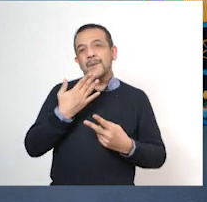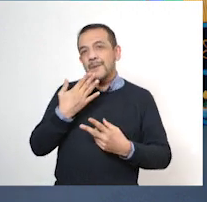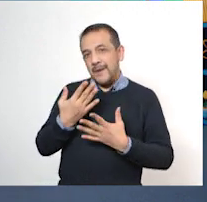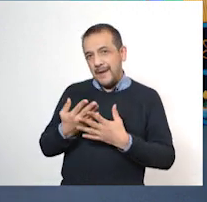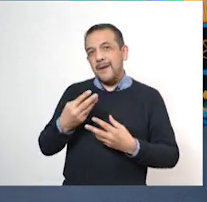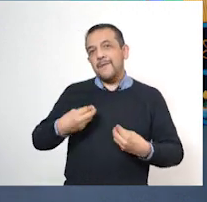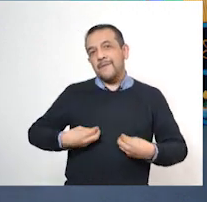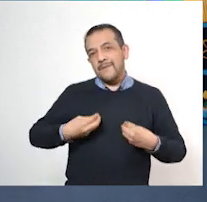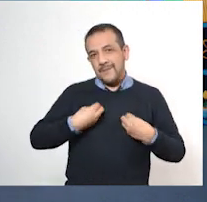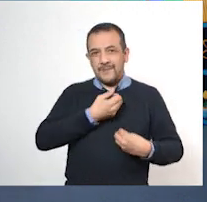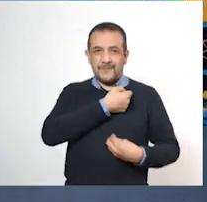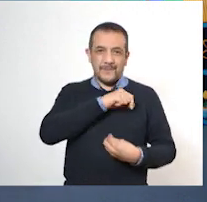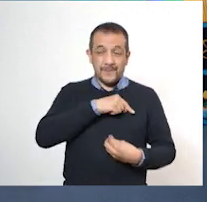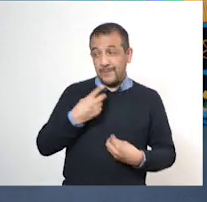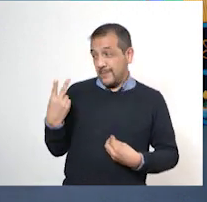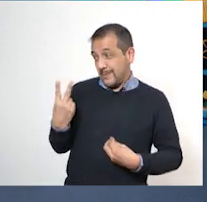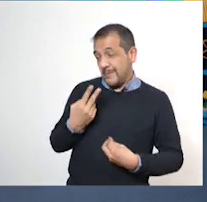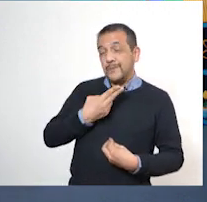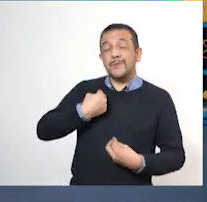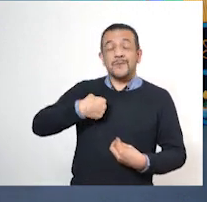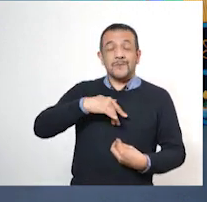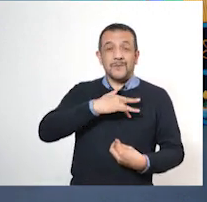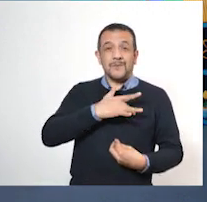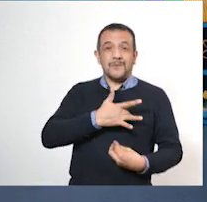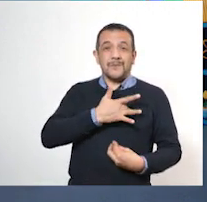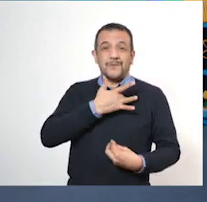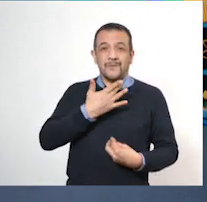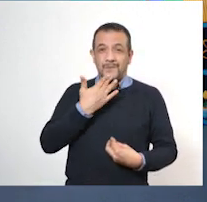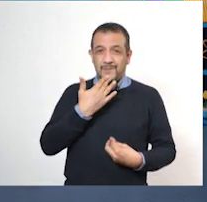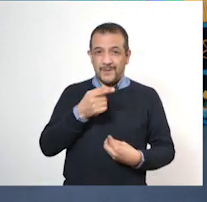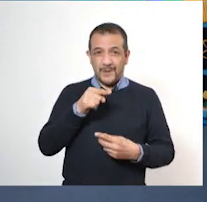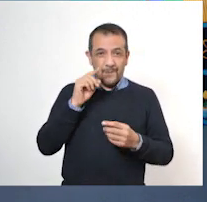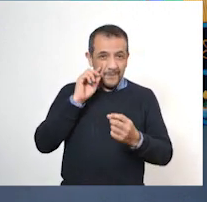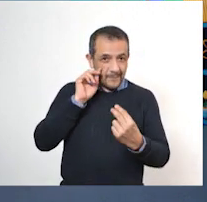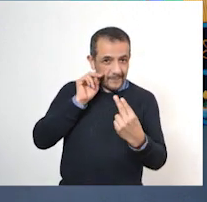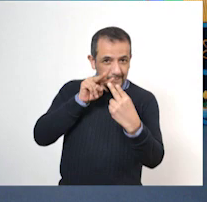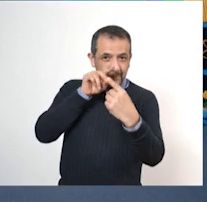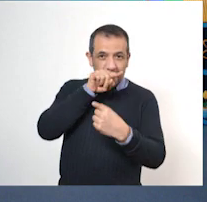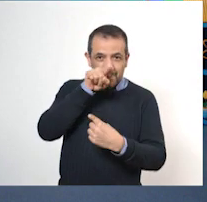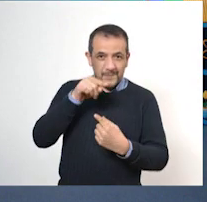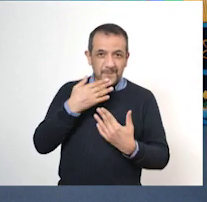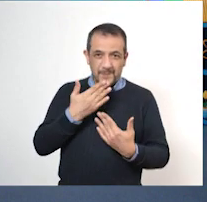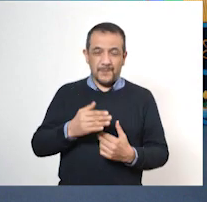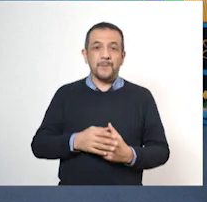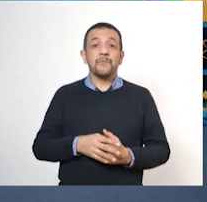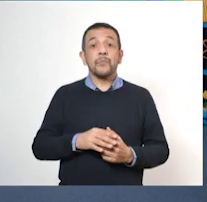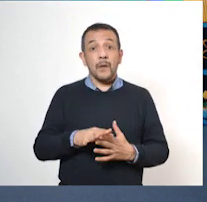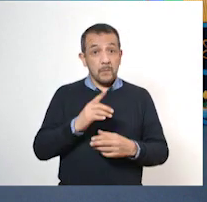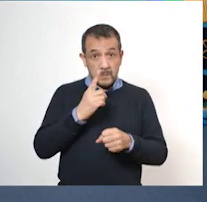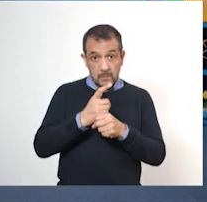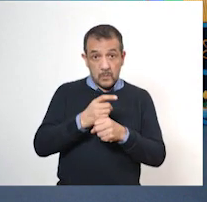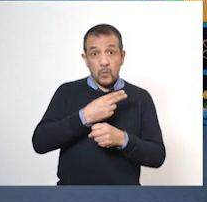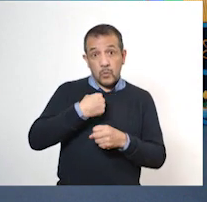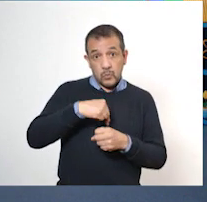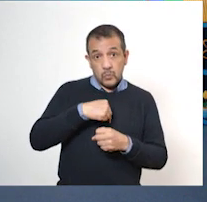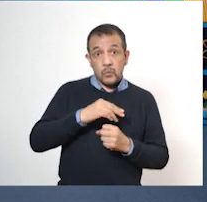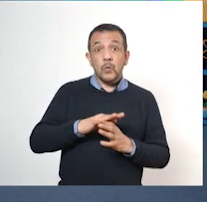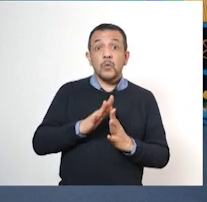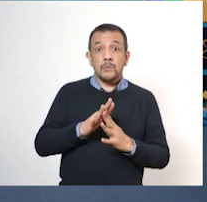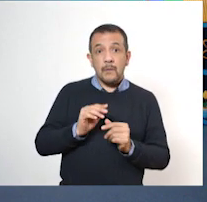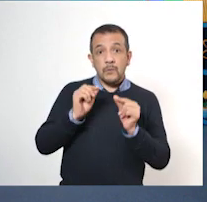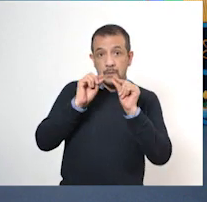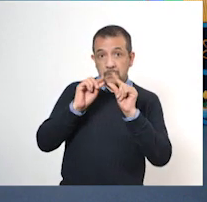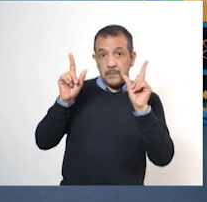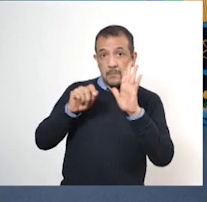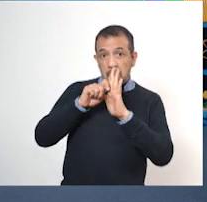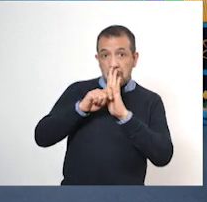vida saludable. Nos sentimos muy contentos de encontrarlos una vez más. ¿Qué les parece si antes de empezar vamos a una cápsula de ajo